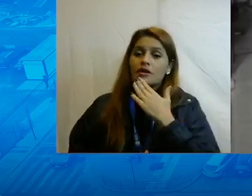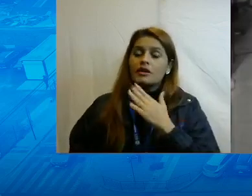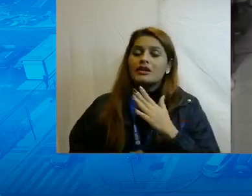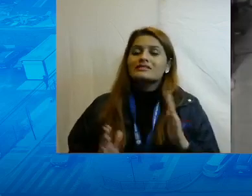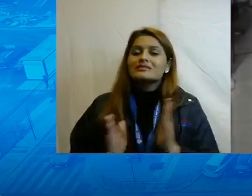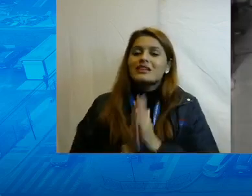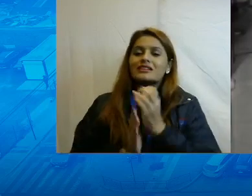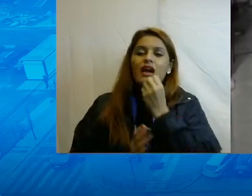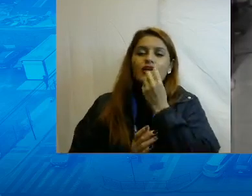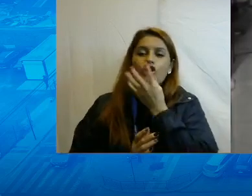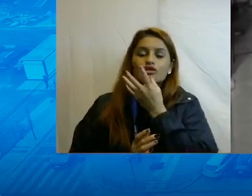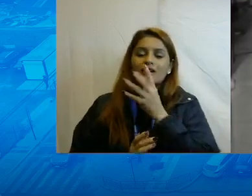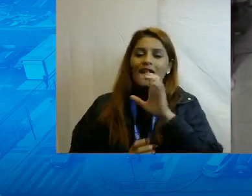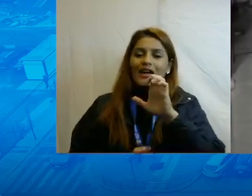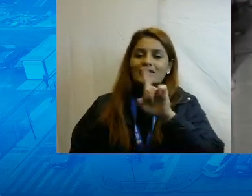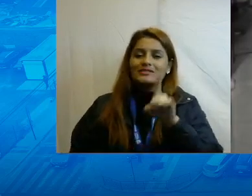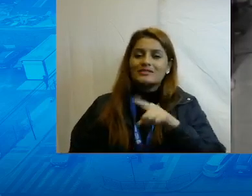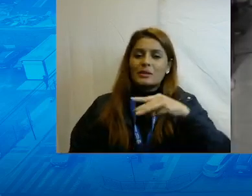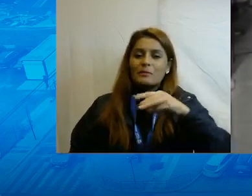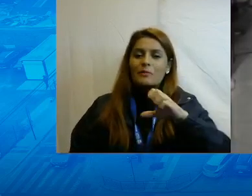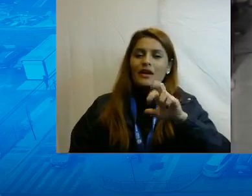Rosa Esmeralda,